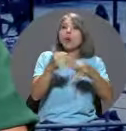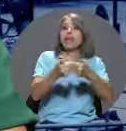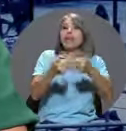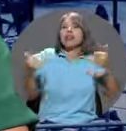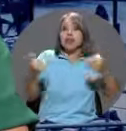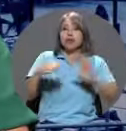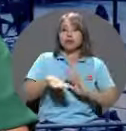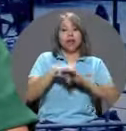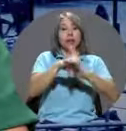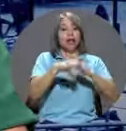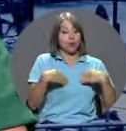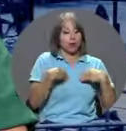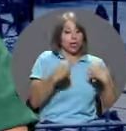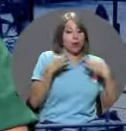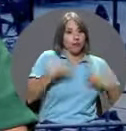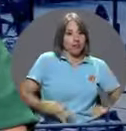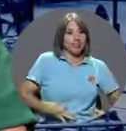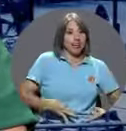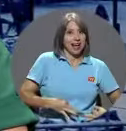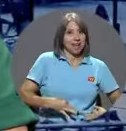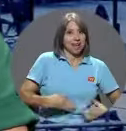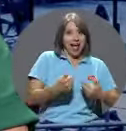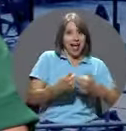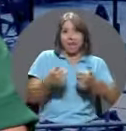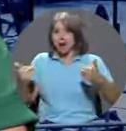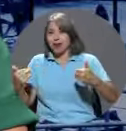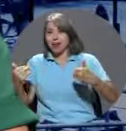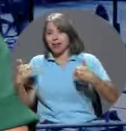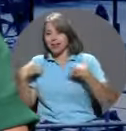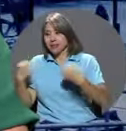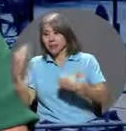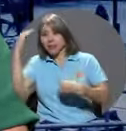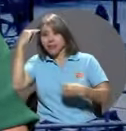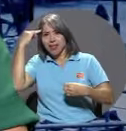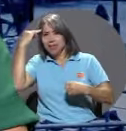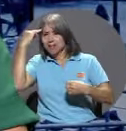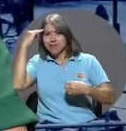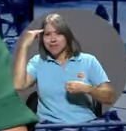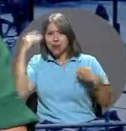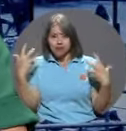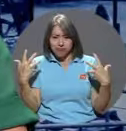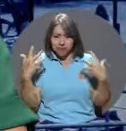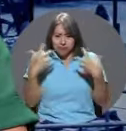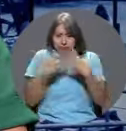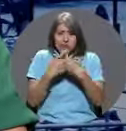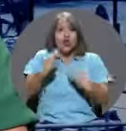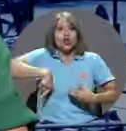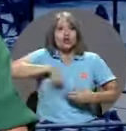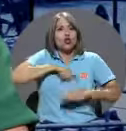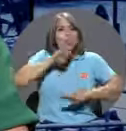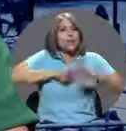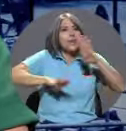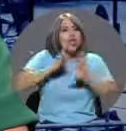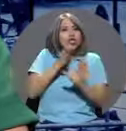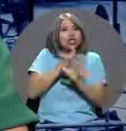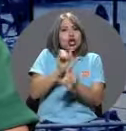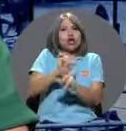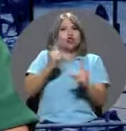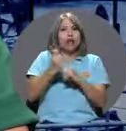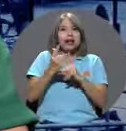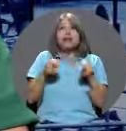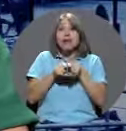nuestra psicología, en esa parte de procesamiento de cómo estamos viviendo, de lo que estamos viviendo, esa visión de mundo que